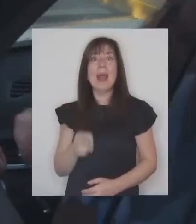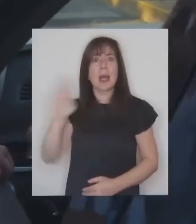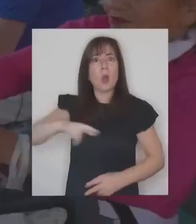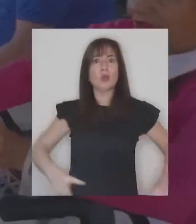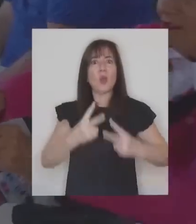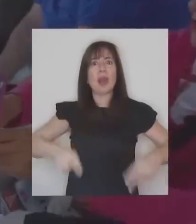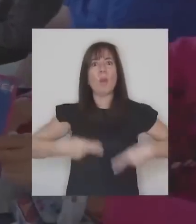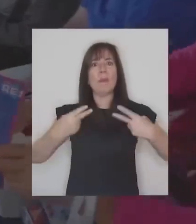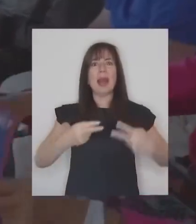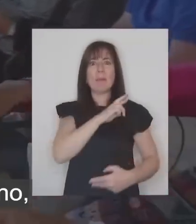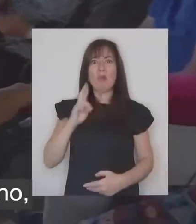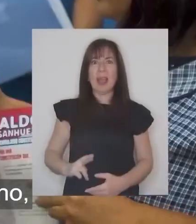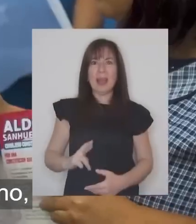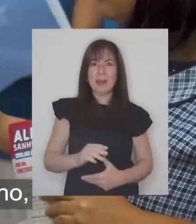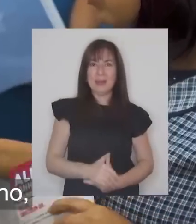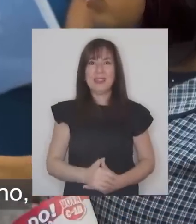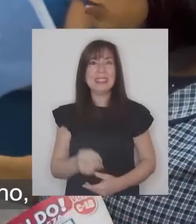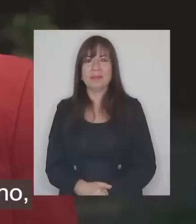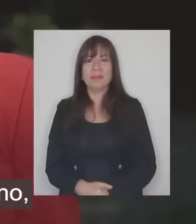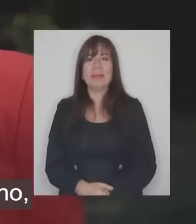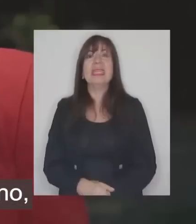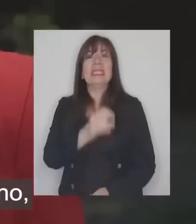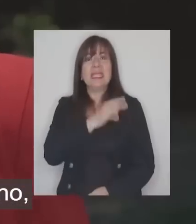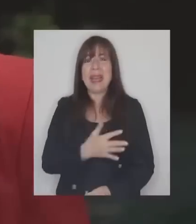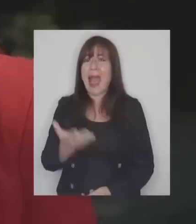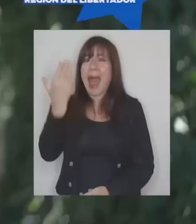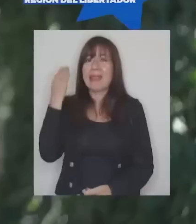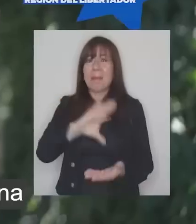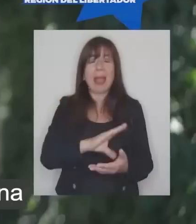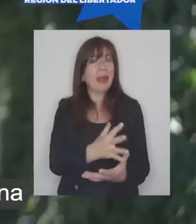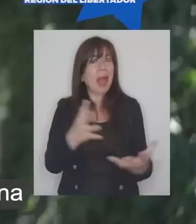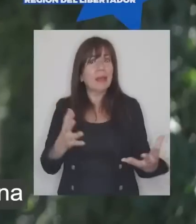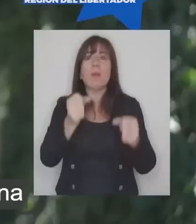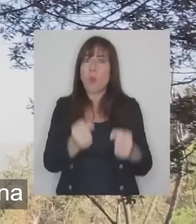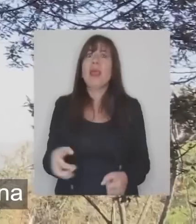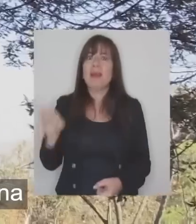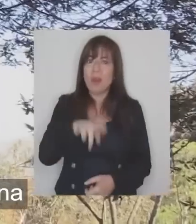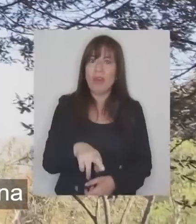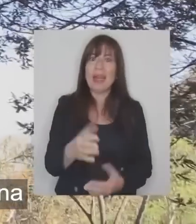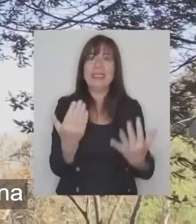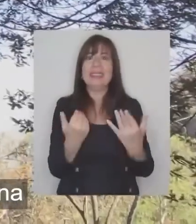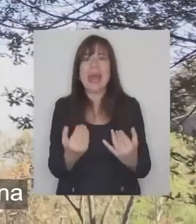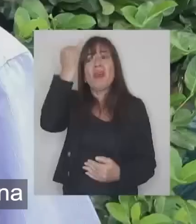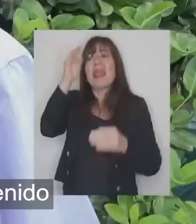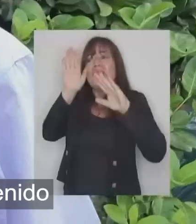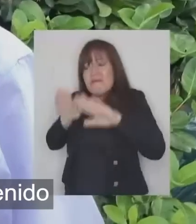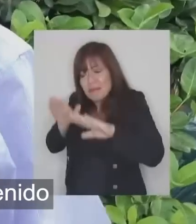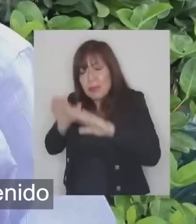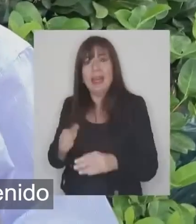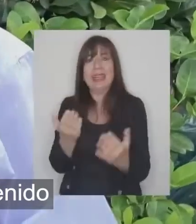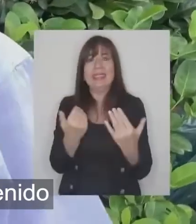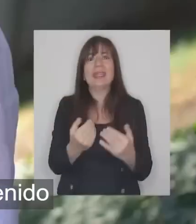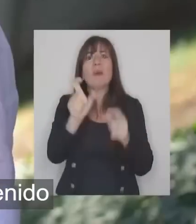vez de preocuparse por la amenaza electoral que pudiera representar el Partido Republicano, los partidos tradicionales de la derecha chilena